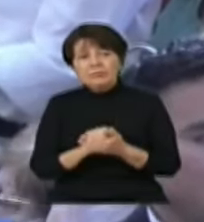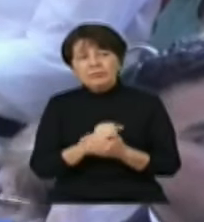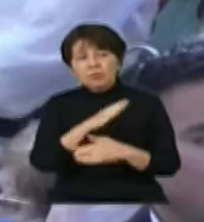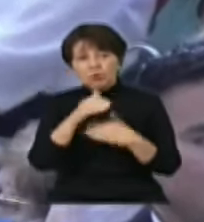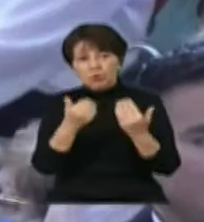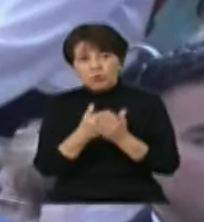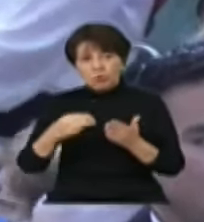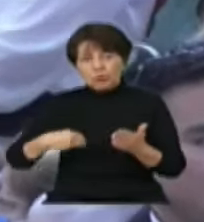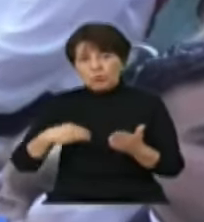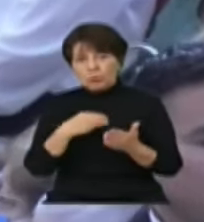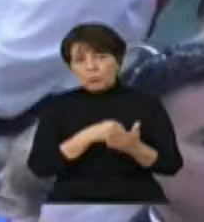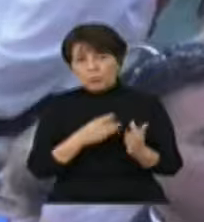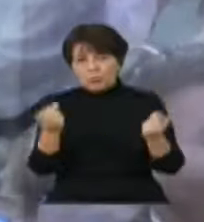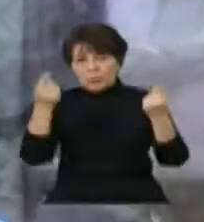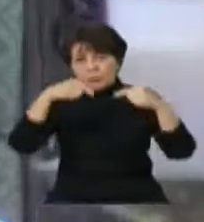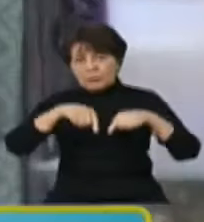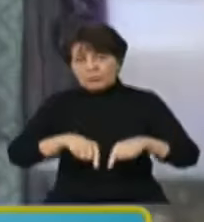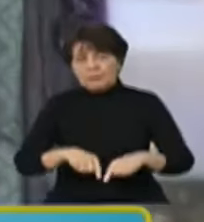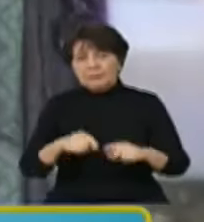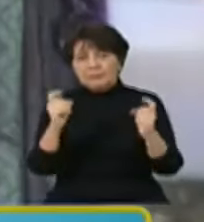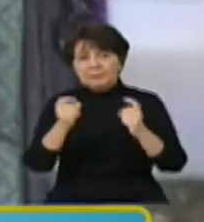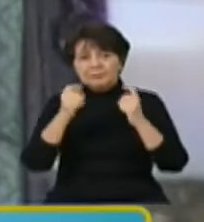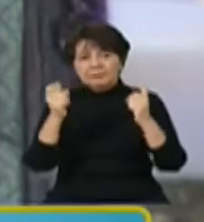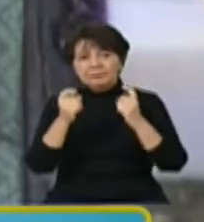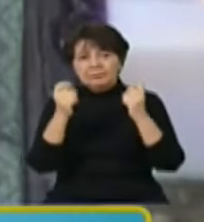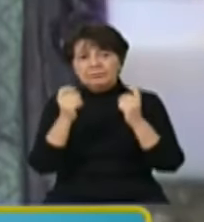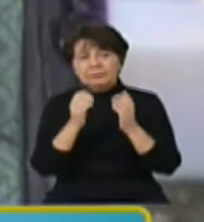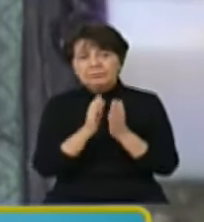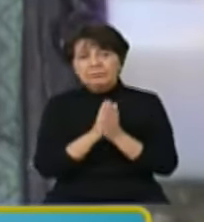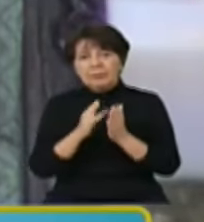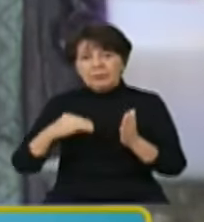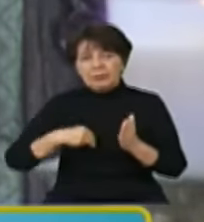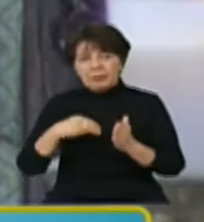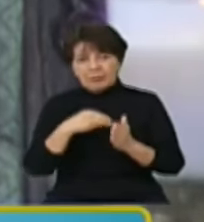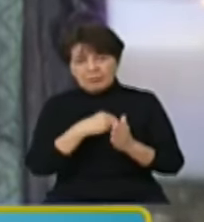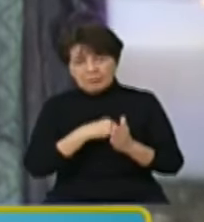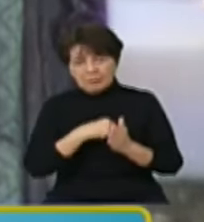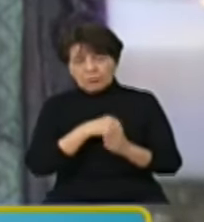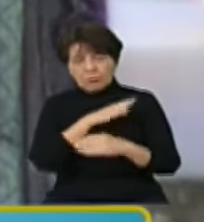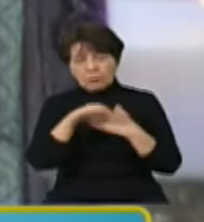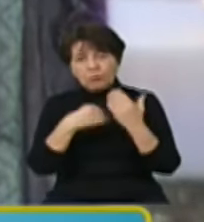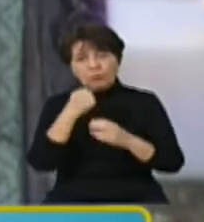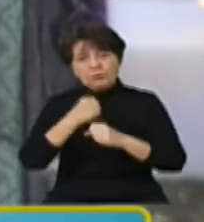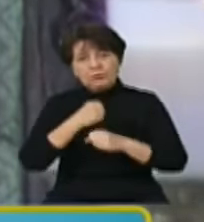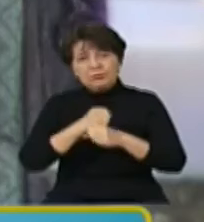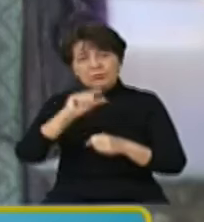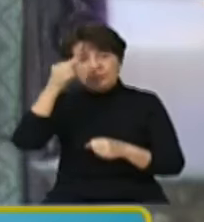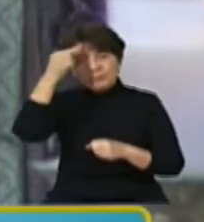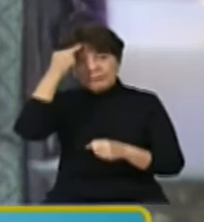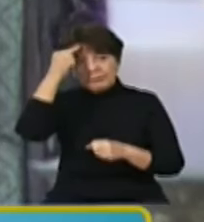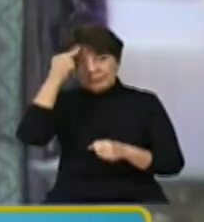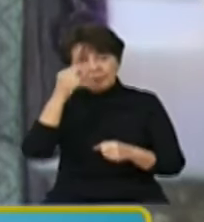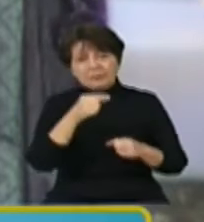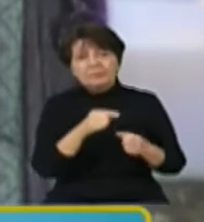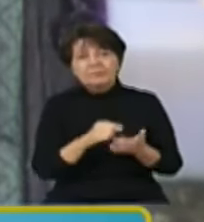señores ministros aquí presentes, miembros del Gabinete de Gobierno,